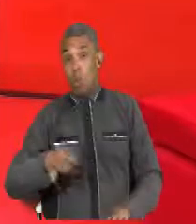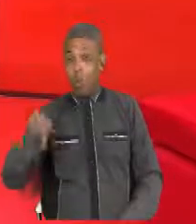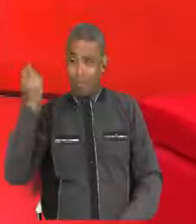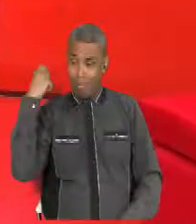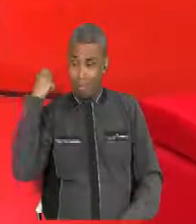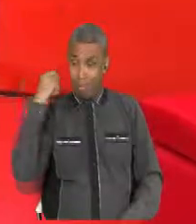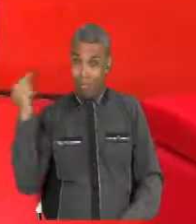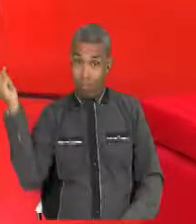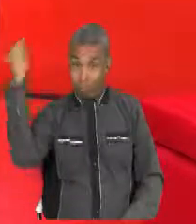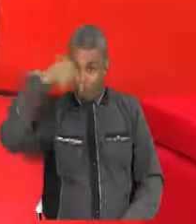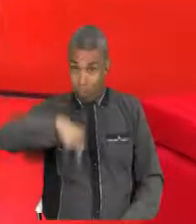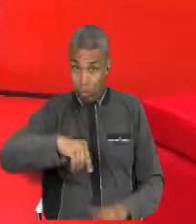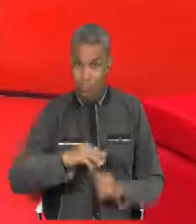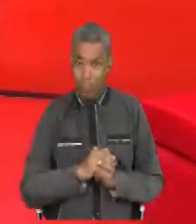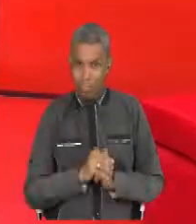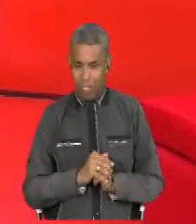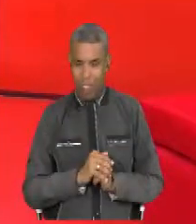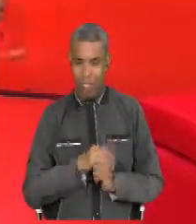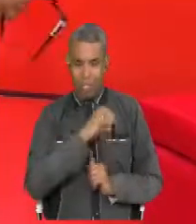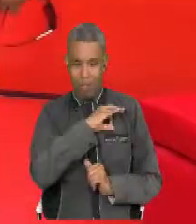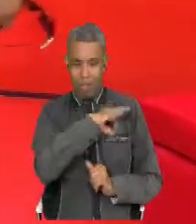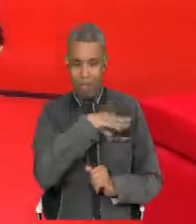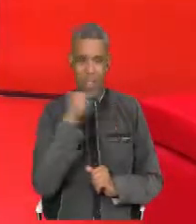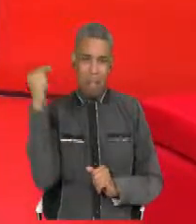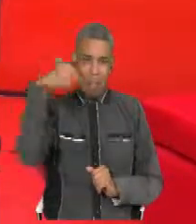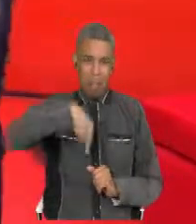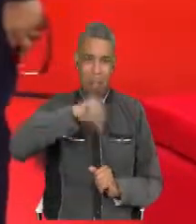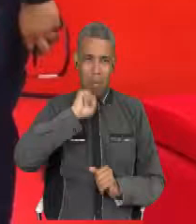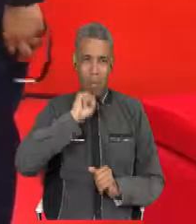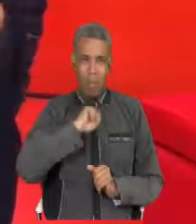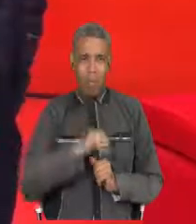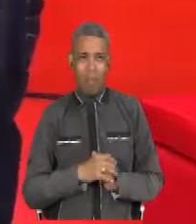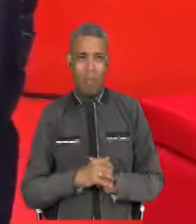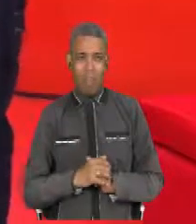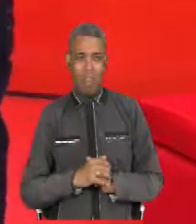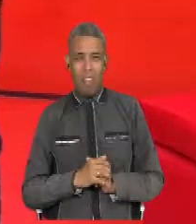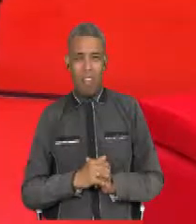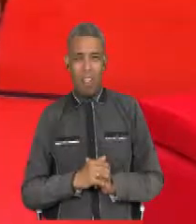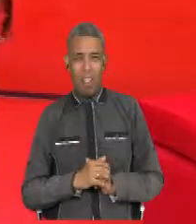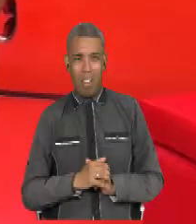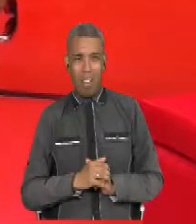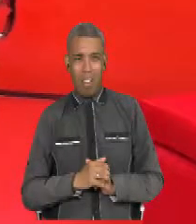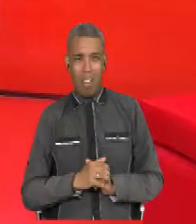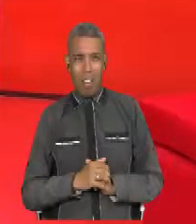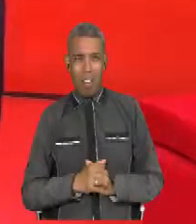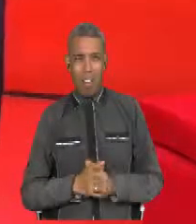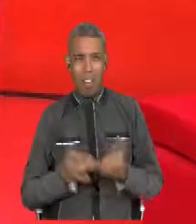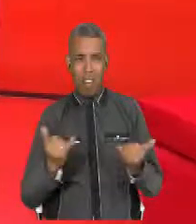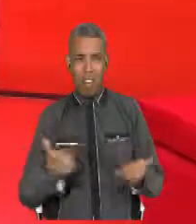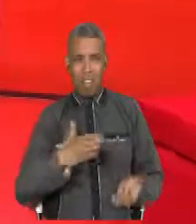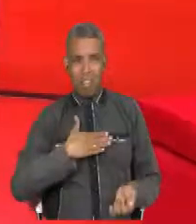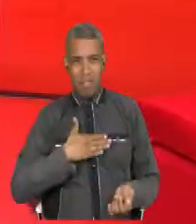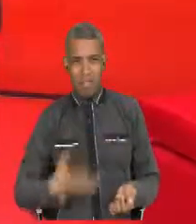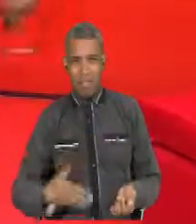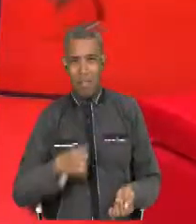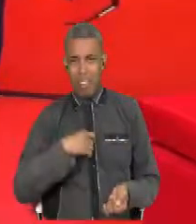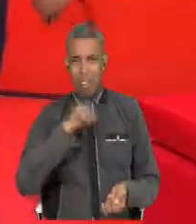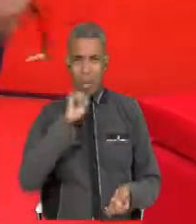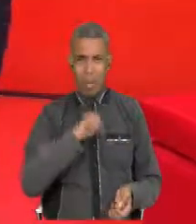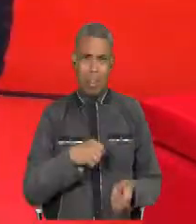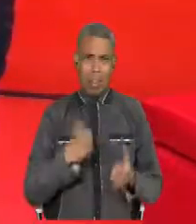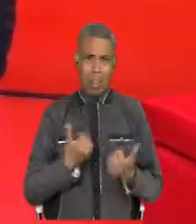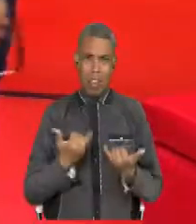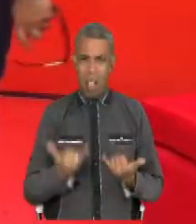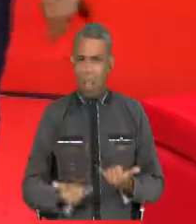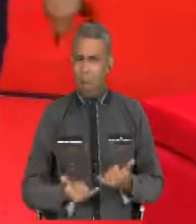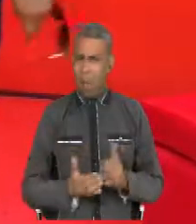nosotros tenemos la fortuna de tenerlo en nuestro programa. Viene arrasando con toda nuevamente a Barranca Bermeja, y yo quiero que nos